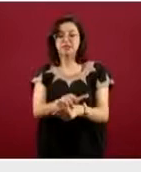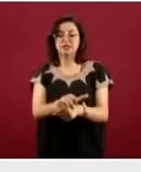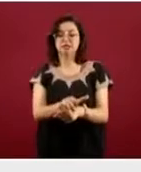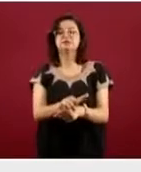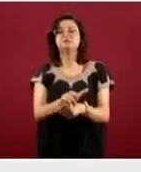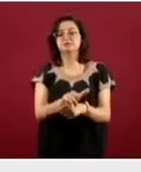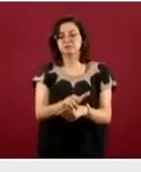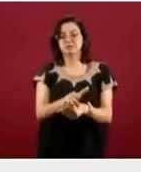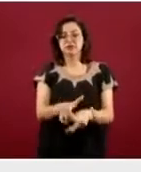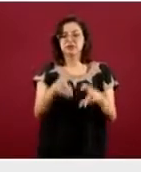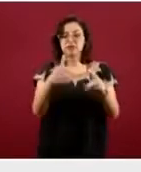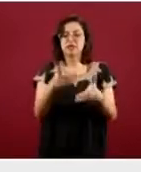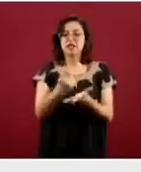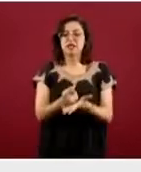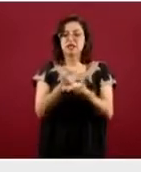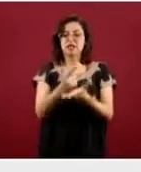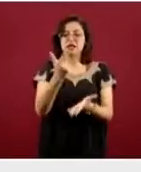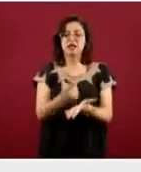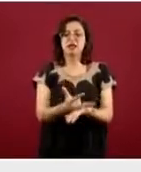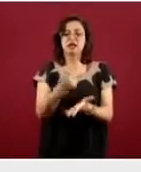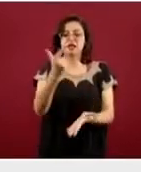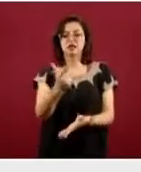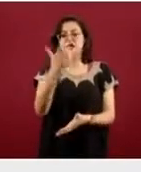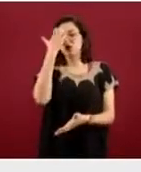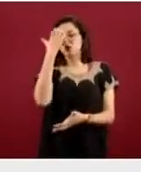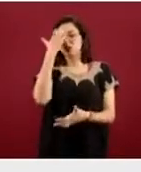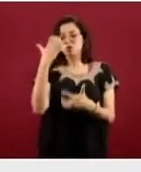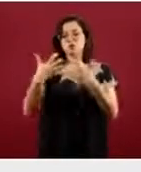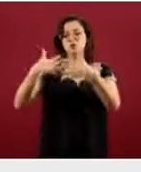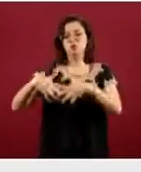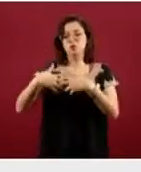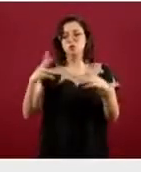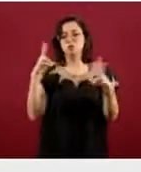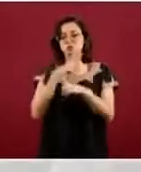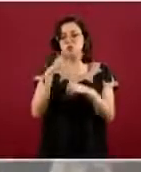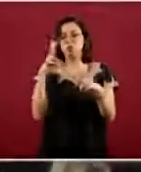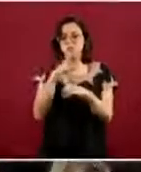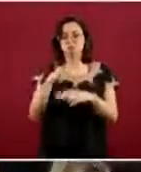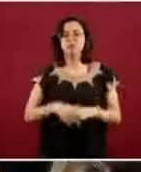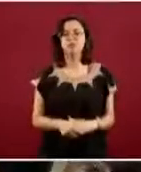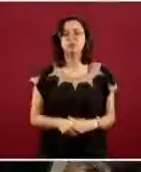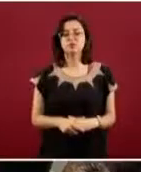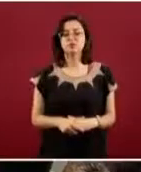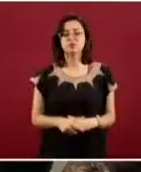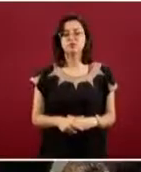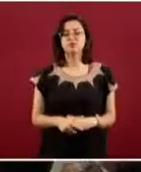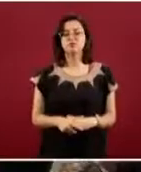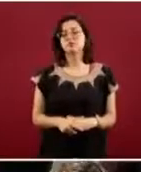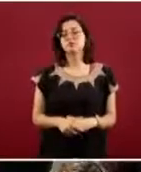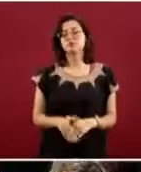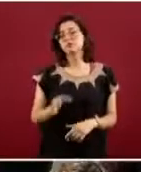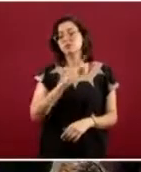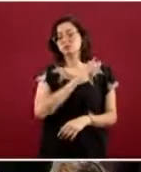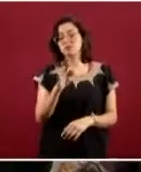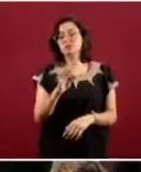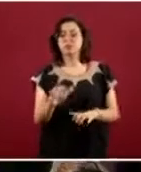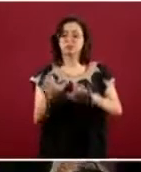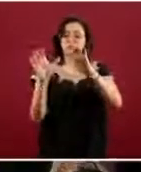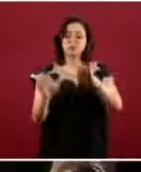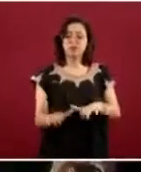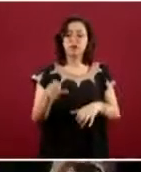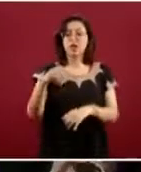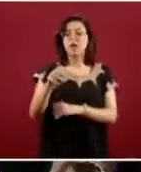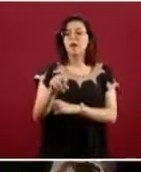particularmente en terapia intensiva y con conocimientos de inhaloterapia. La forma de acceder es a través de esta página,